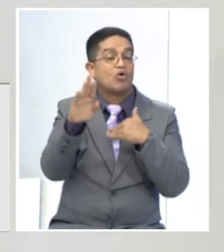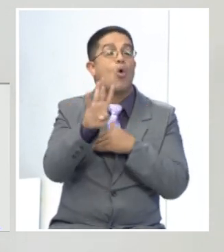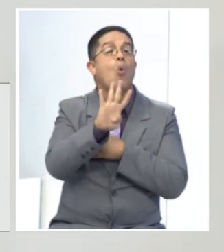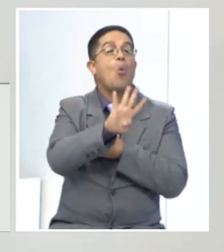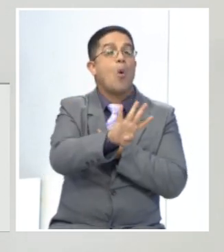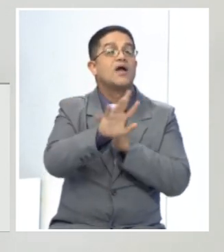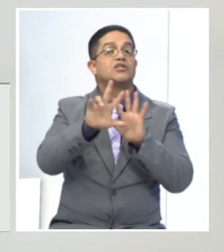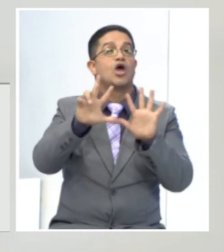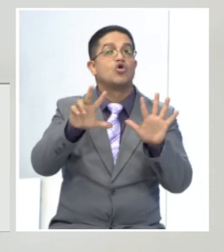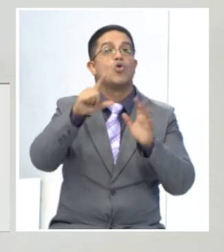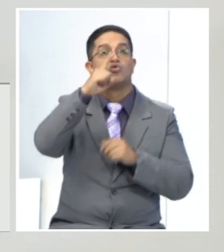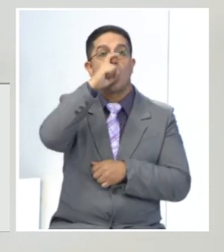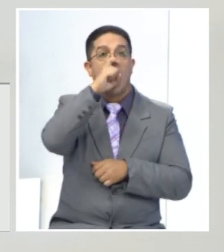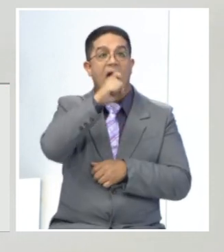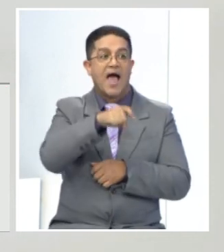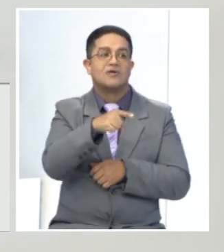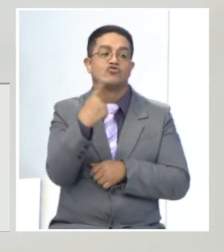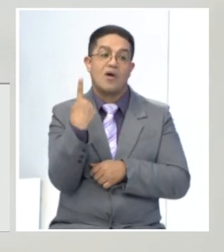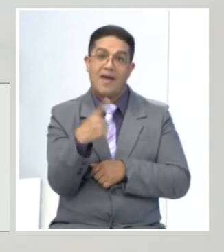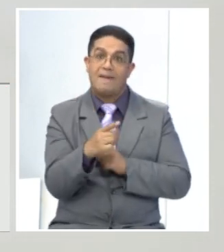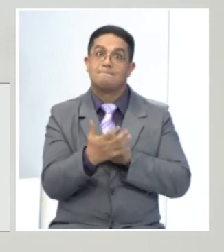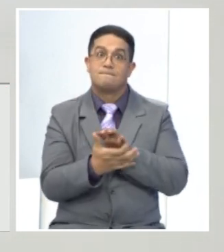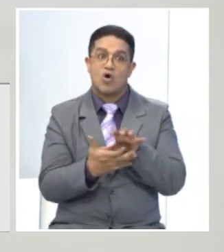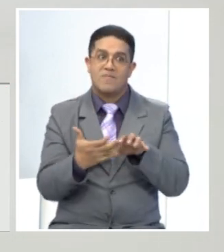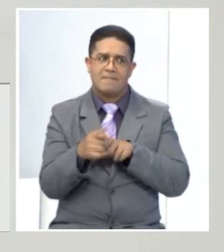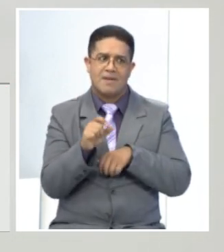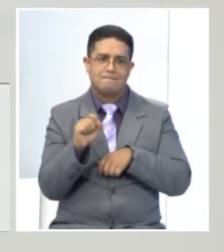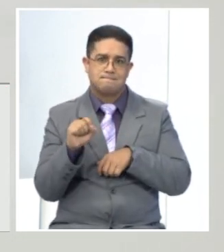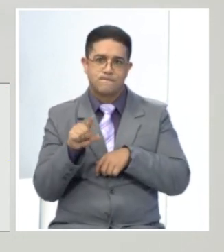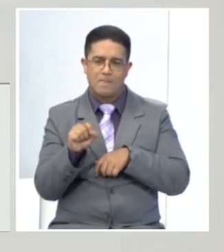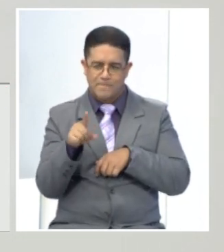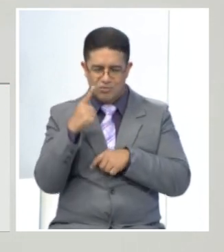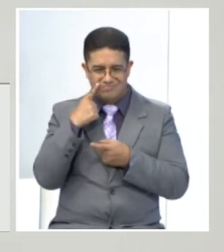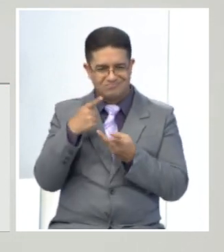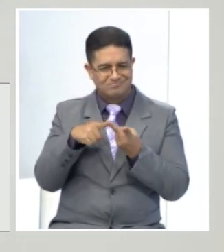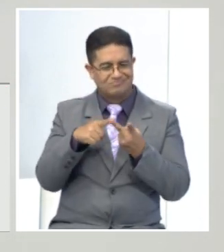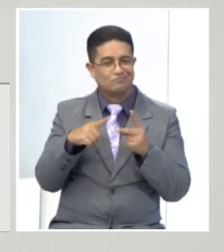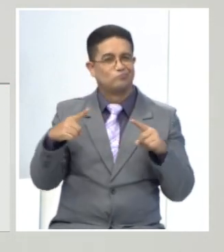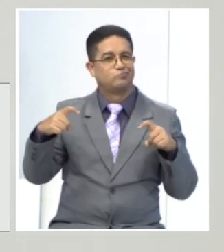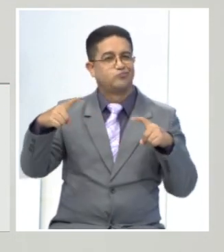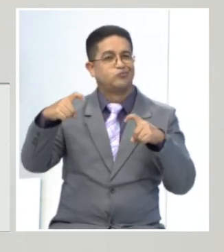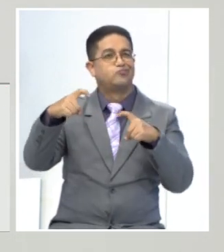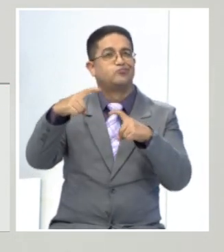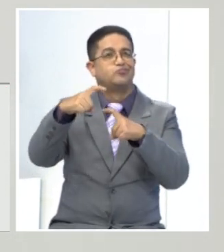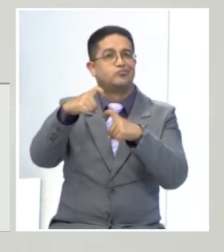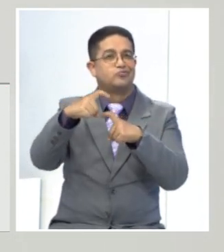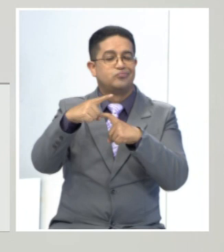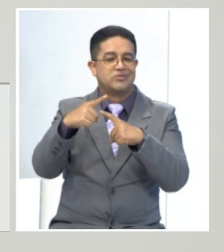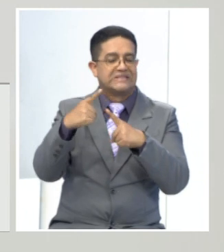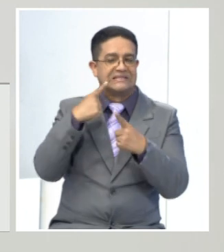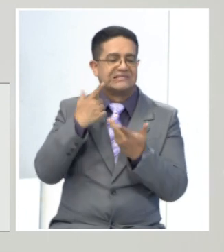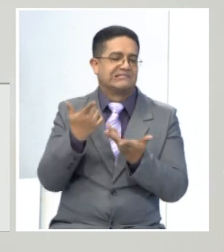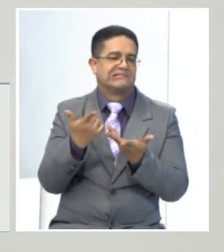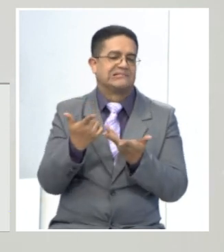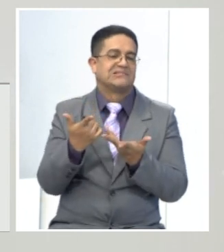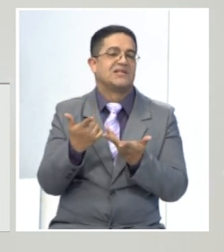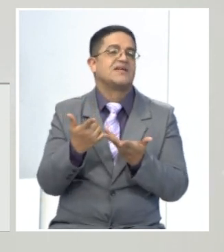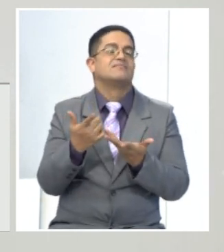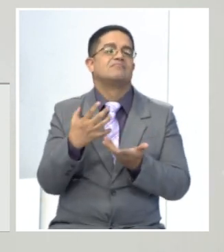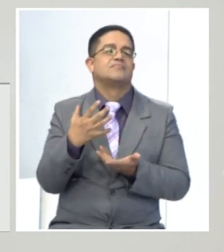de edad sabemos que tienen alteraciones en los patrones del espermatograma y que también tienen cierto grado de repercusión